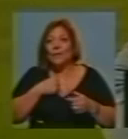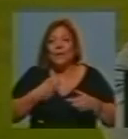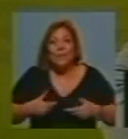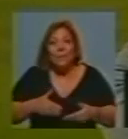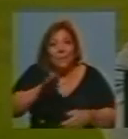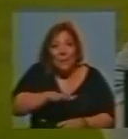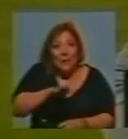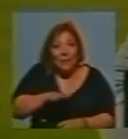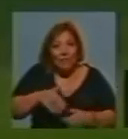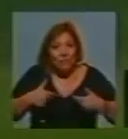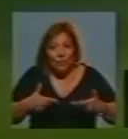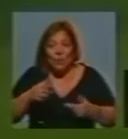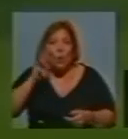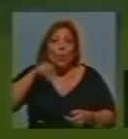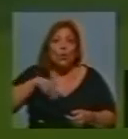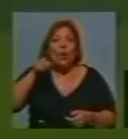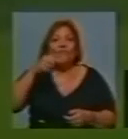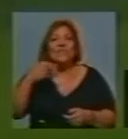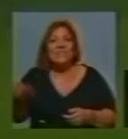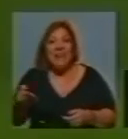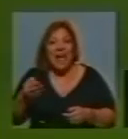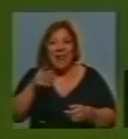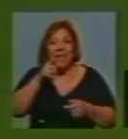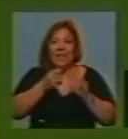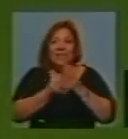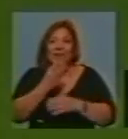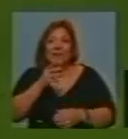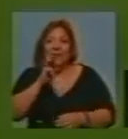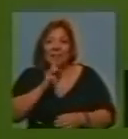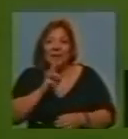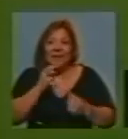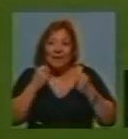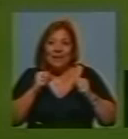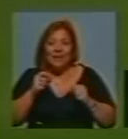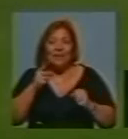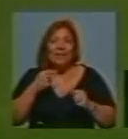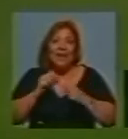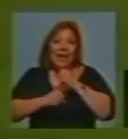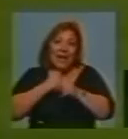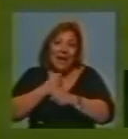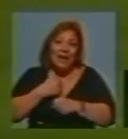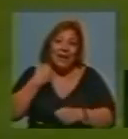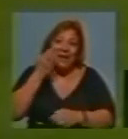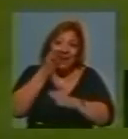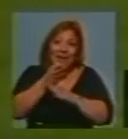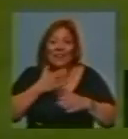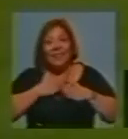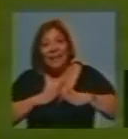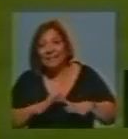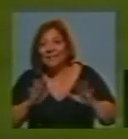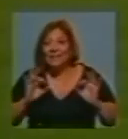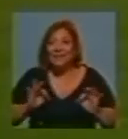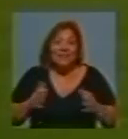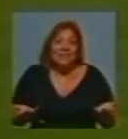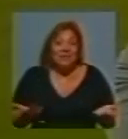Fútbol en la Unión Vecinal. De Nuevo Orleans, Río Negro. Y lo mejor para mí es ir a descansar y todo tranquilo, porque